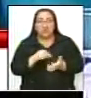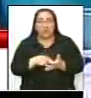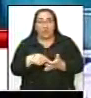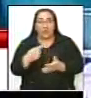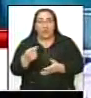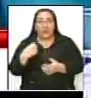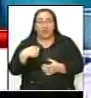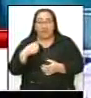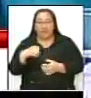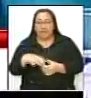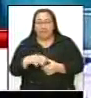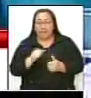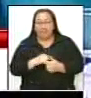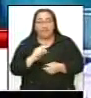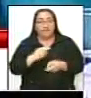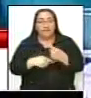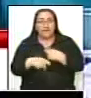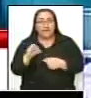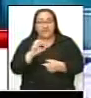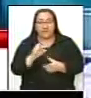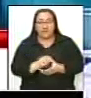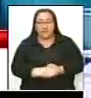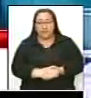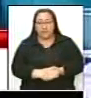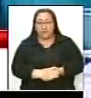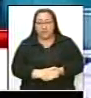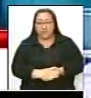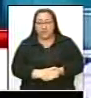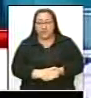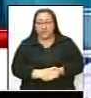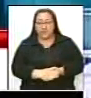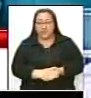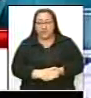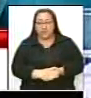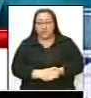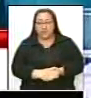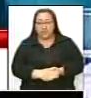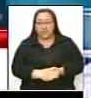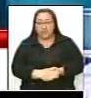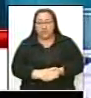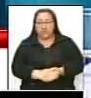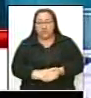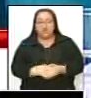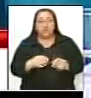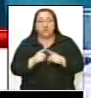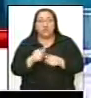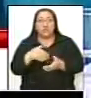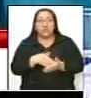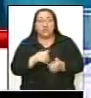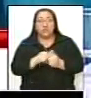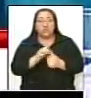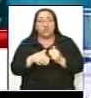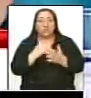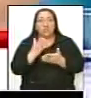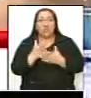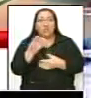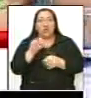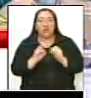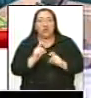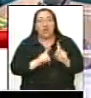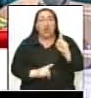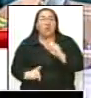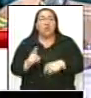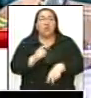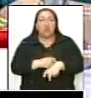soles a la deuda en dólares. Eso reduce además la vulnerabilidad de la economía, porque si en algún